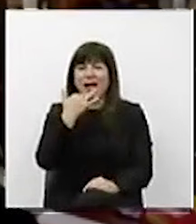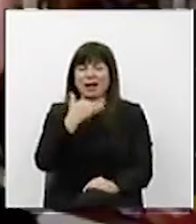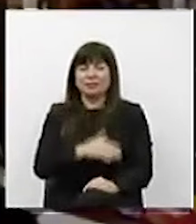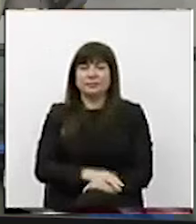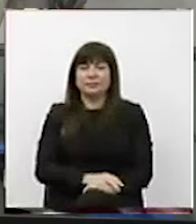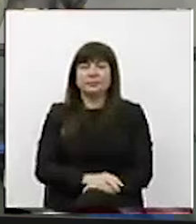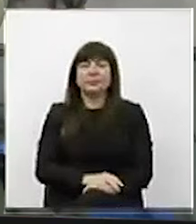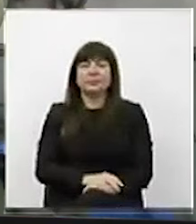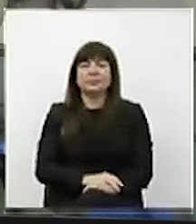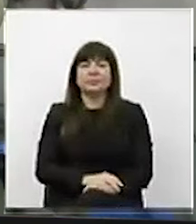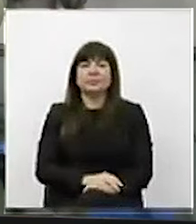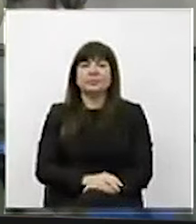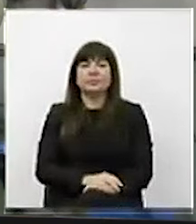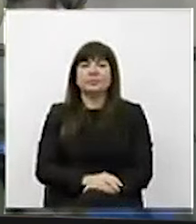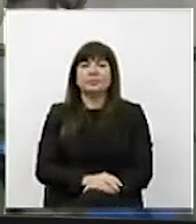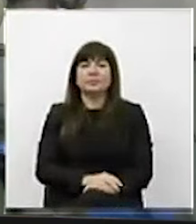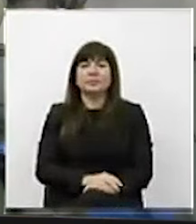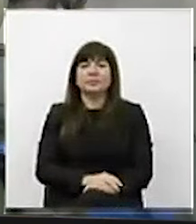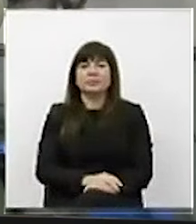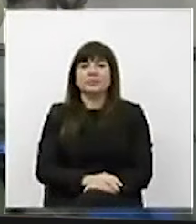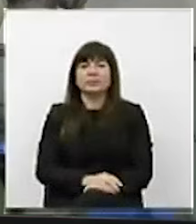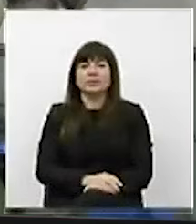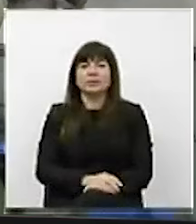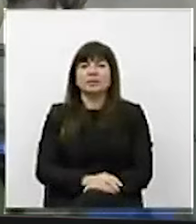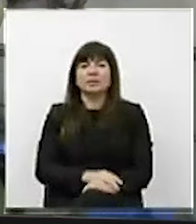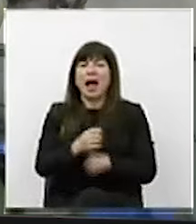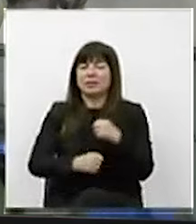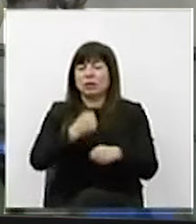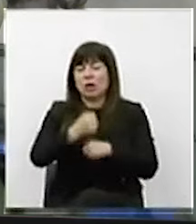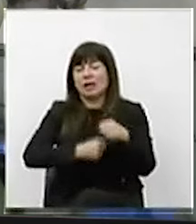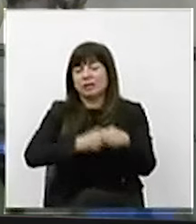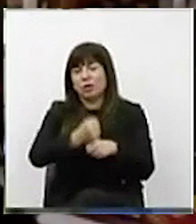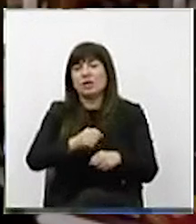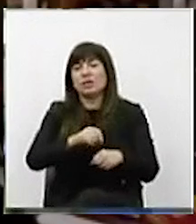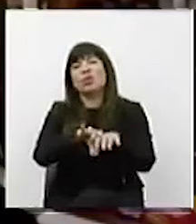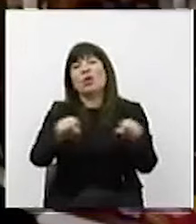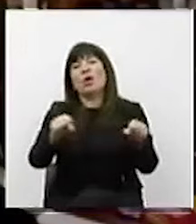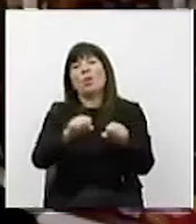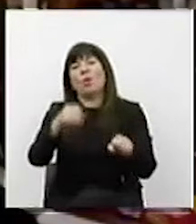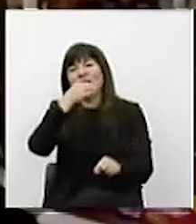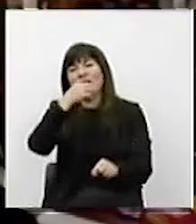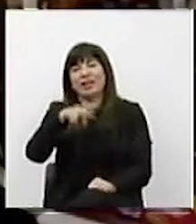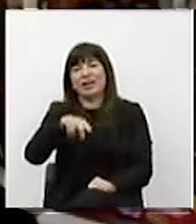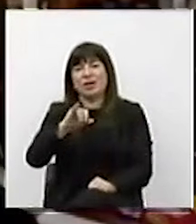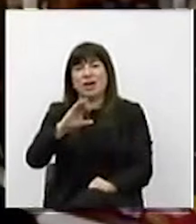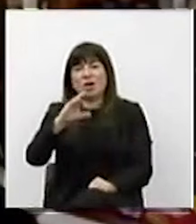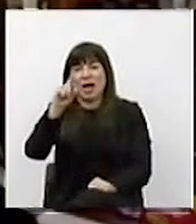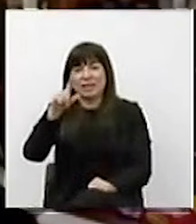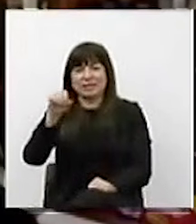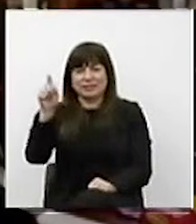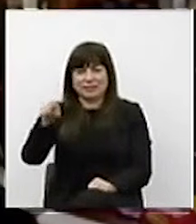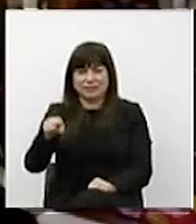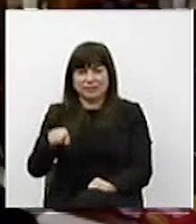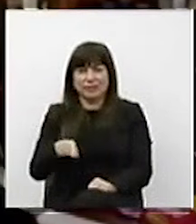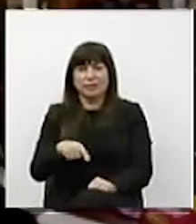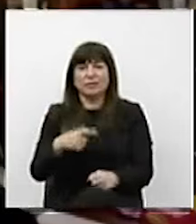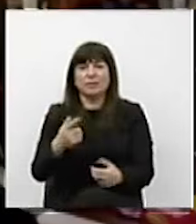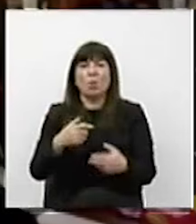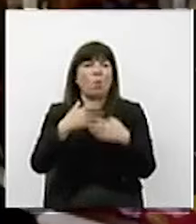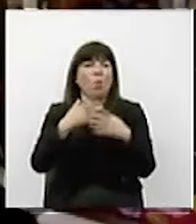Pero yo nuevamente ahora, después de todos estos años, estoy de acuerdo con lo que dijo Nicolás, cualquiera haya sido la cosa que dijiste.